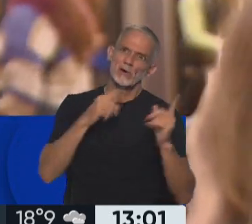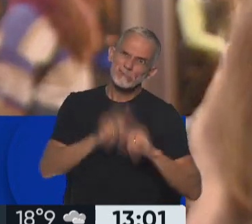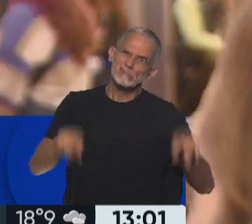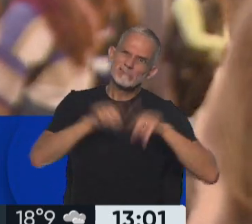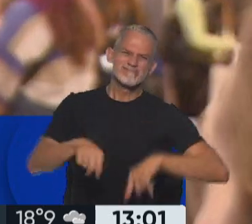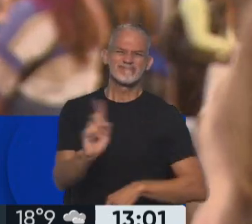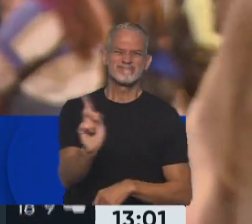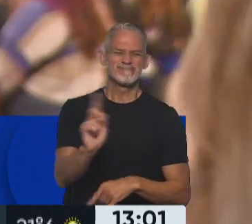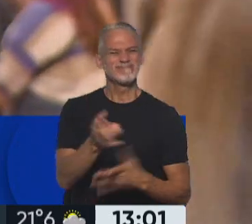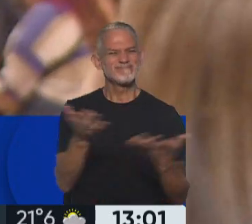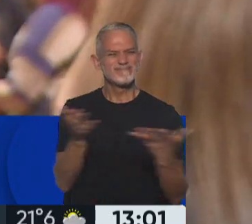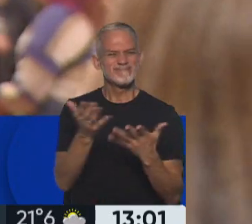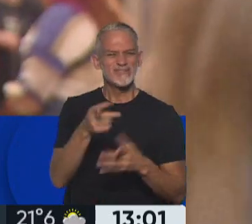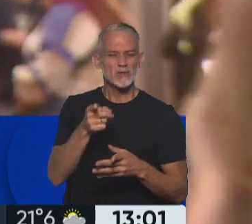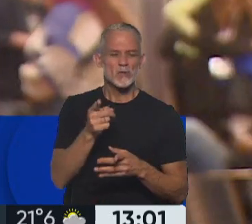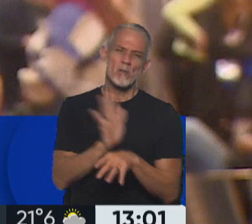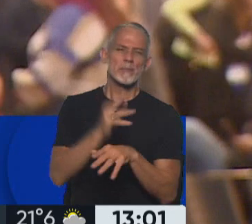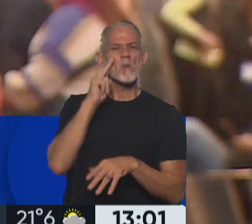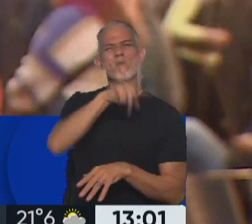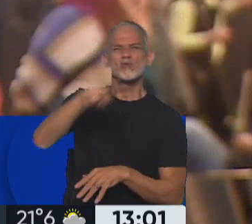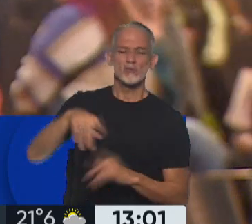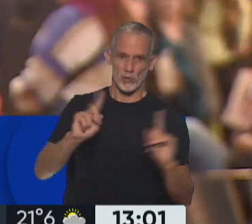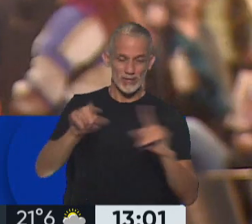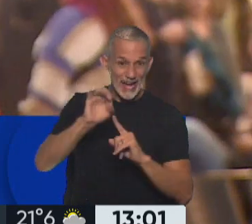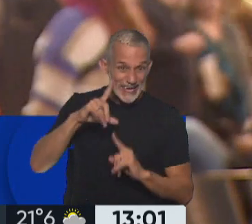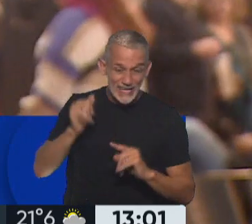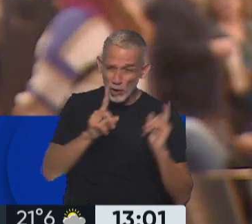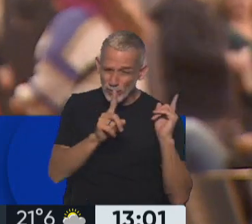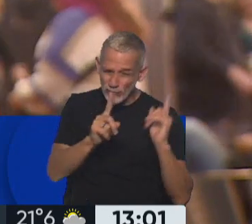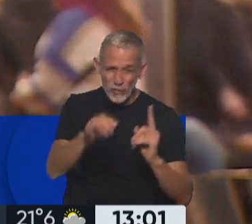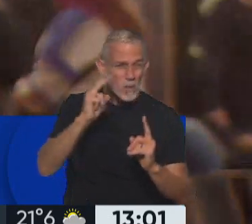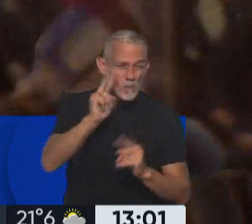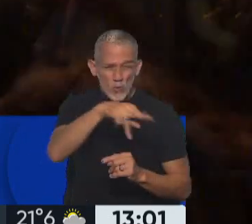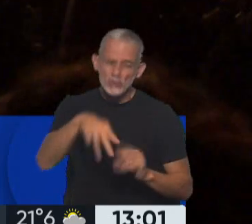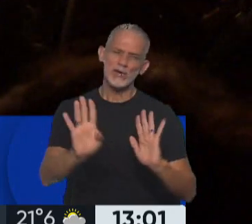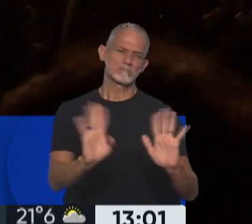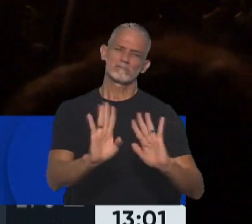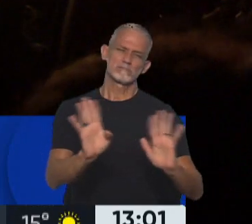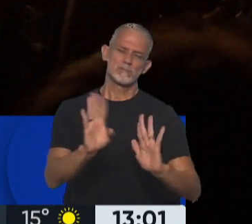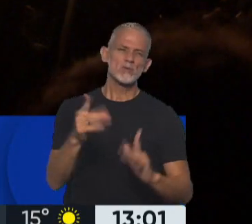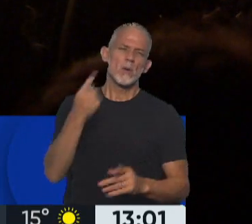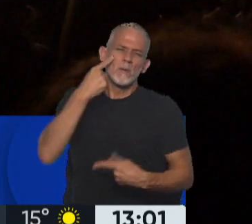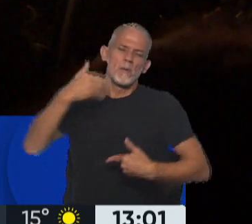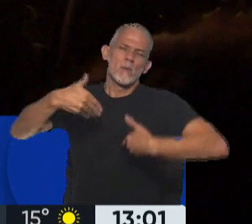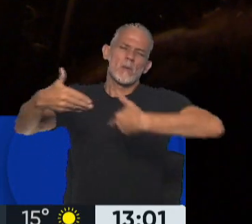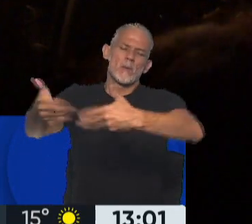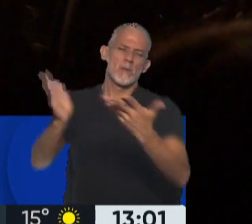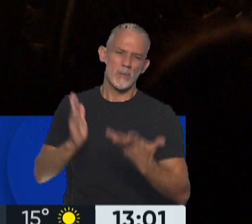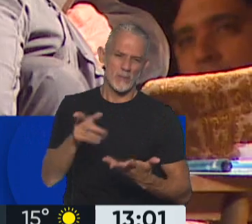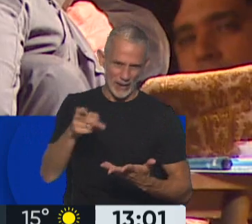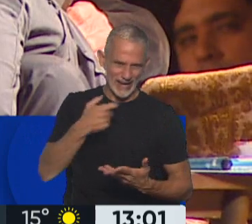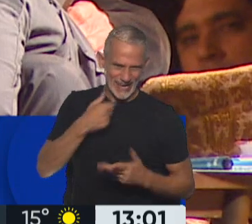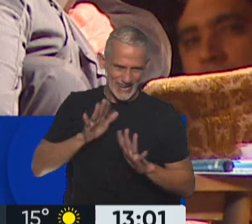en uno en una especie de museo. Y Kino no merece un museo, merece ser lo que él